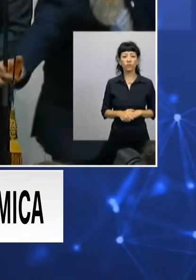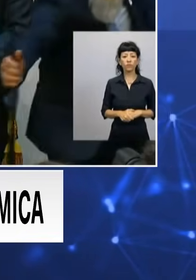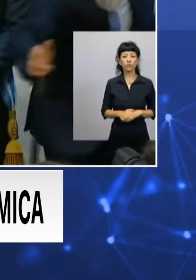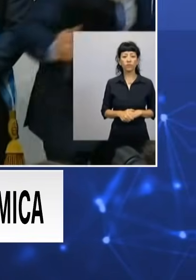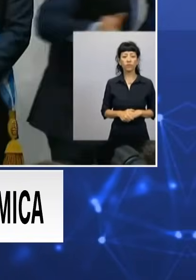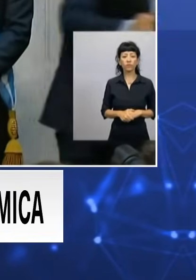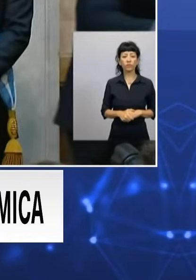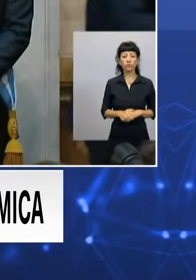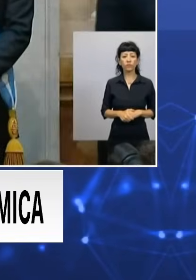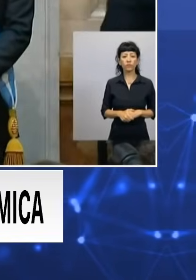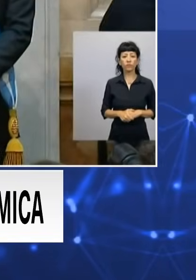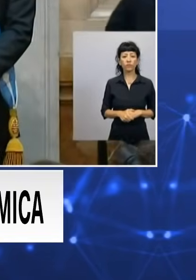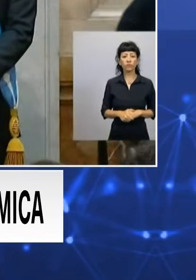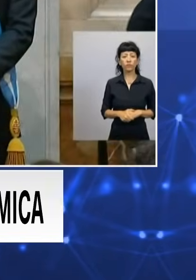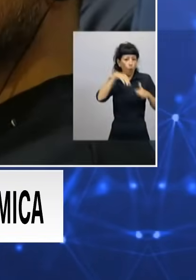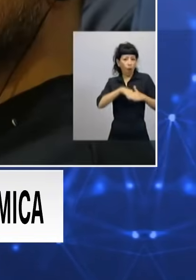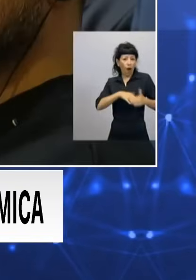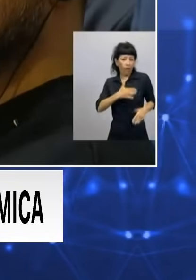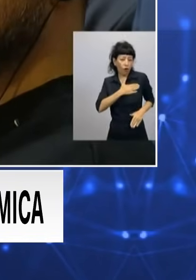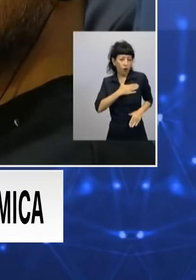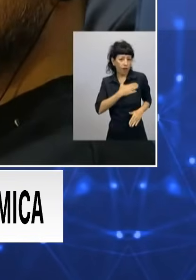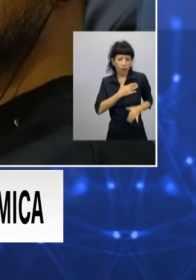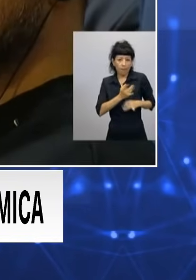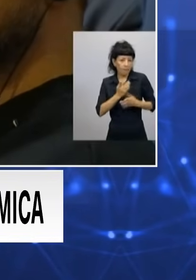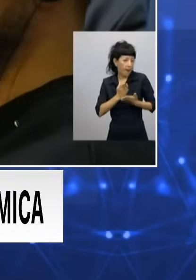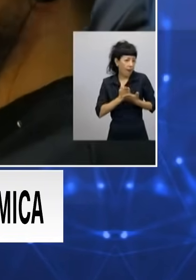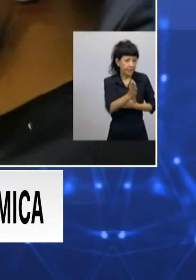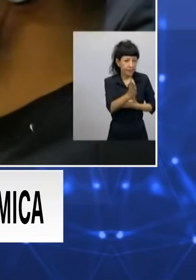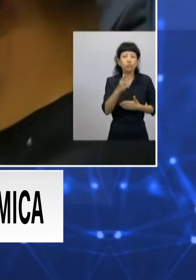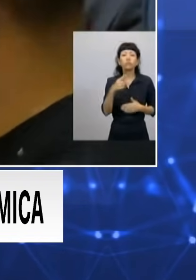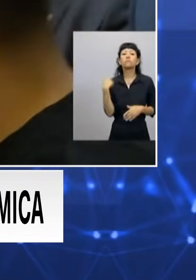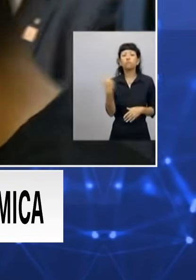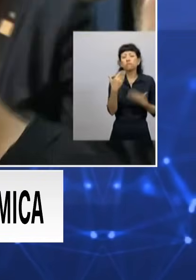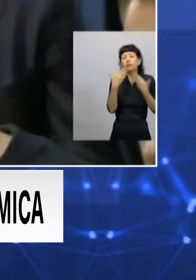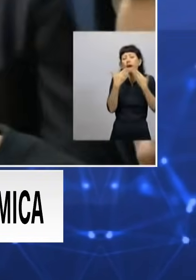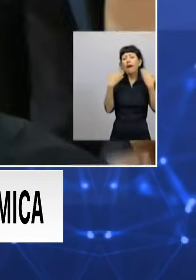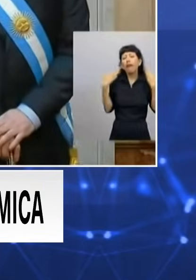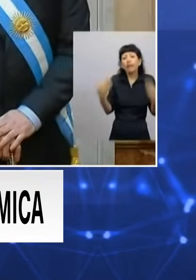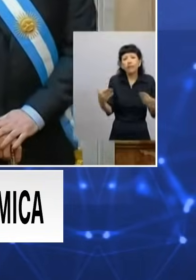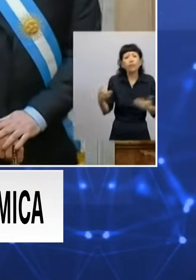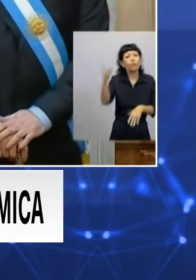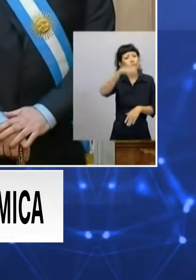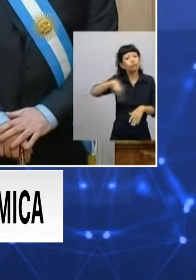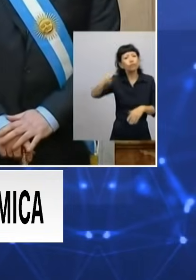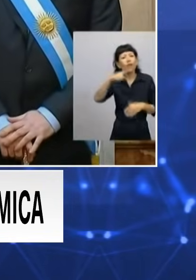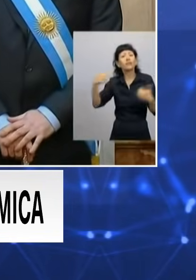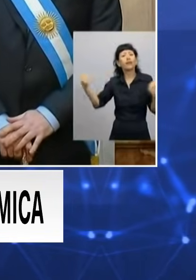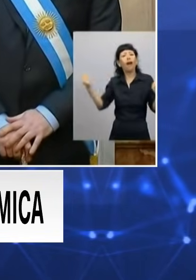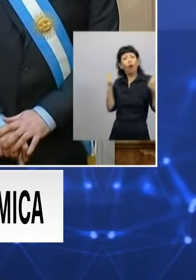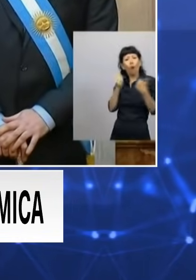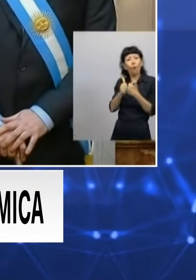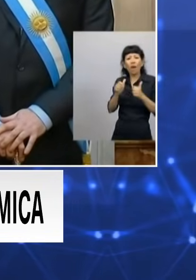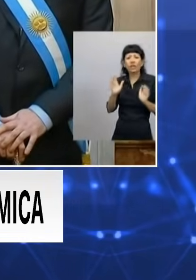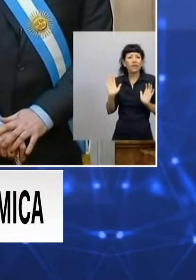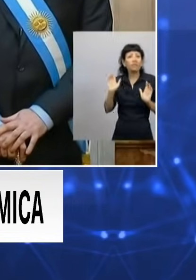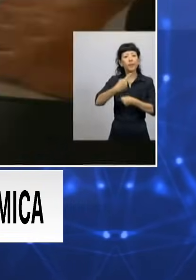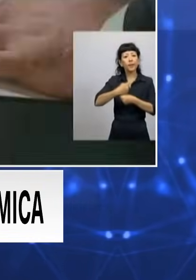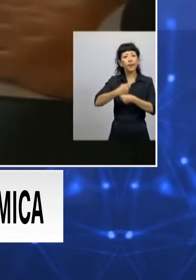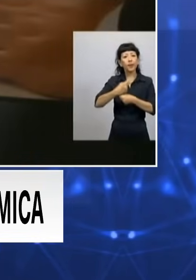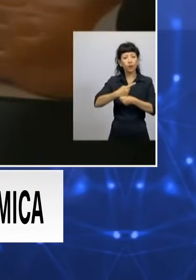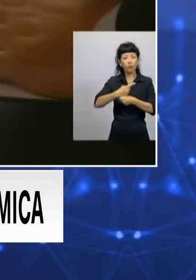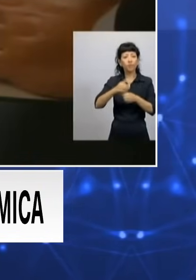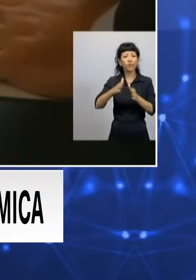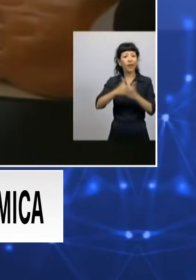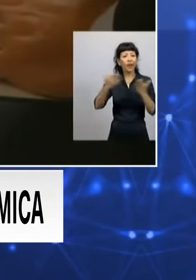una posición más bien socialdemócrata. Entonces, cada país tiene su propio ritmo y su propia